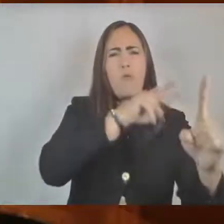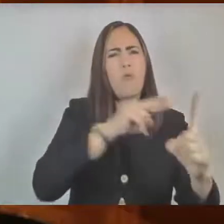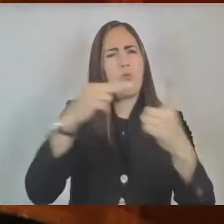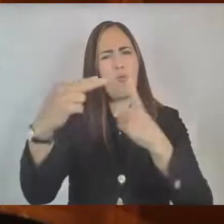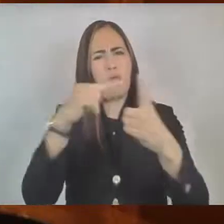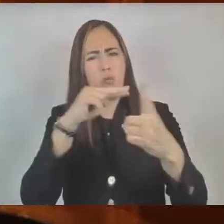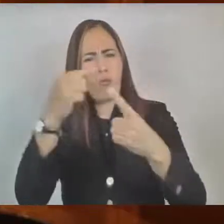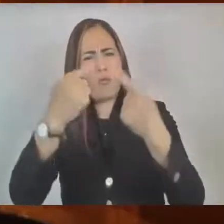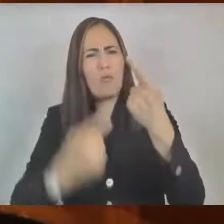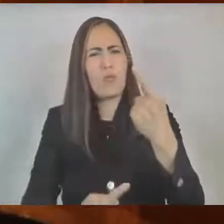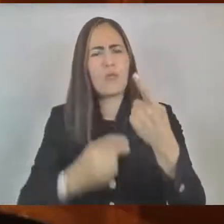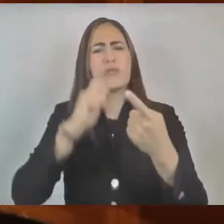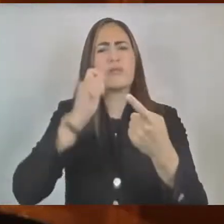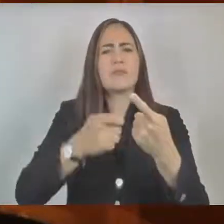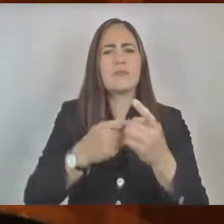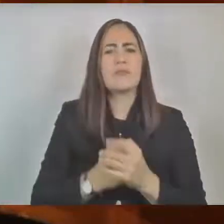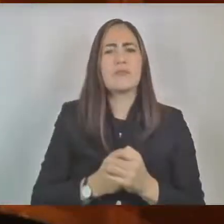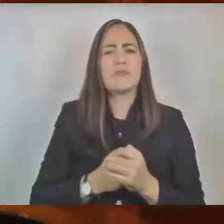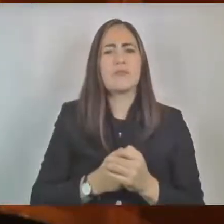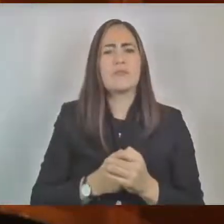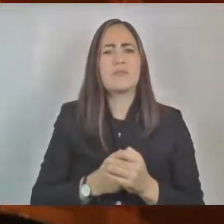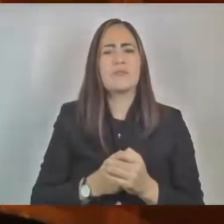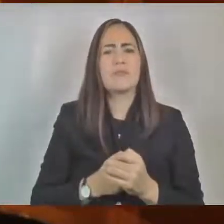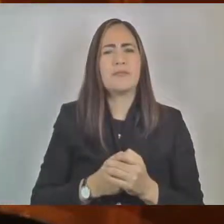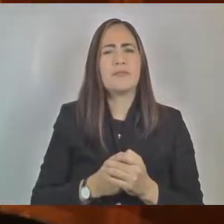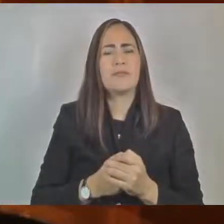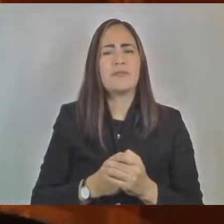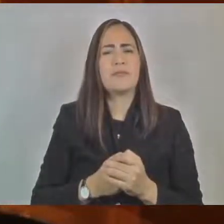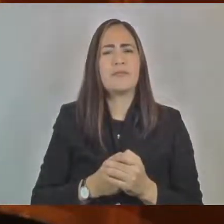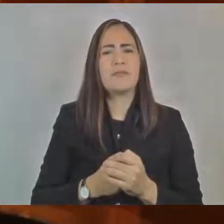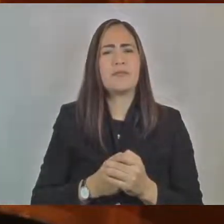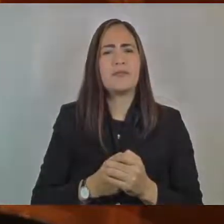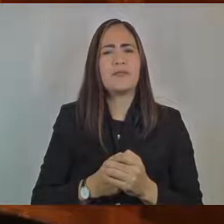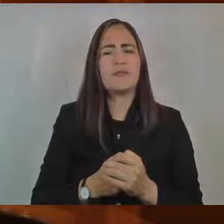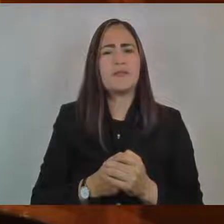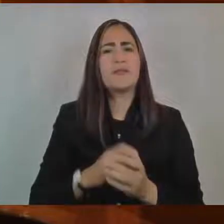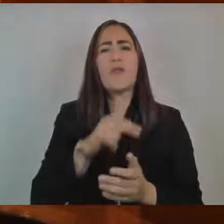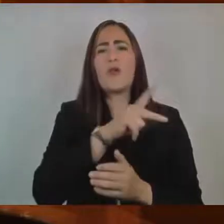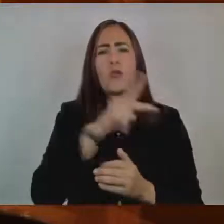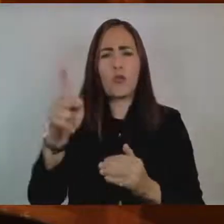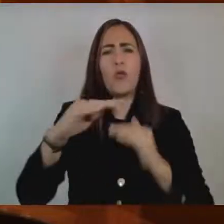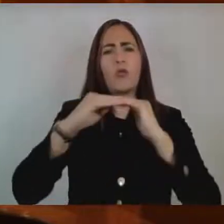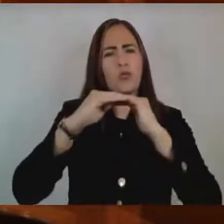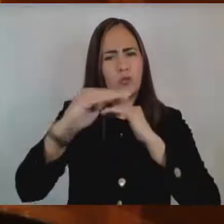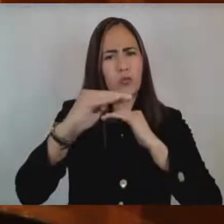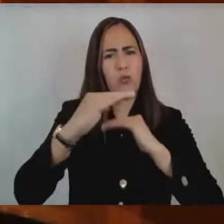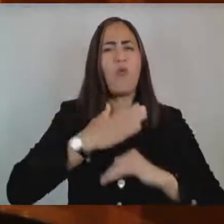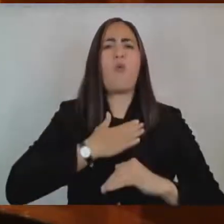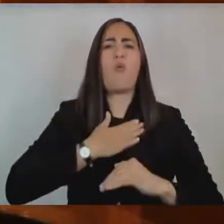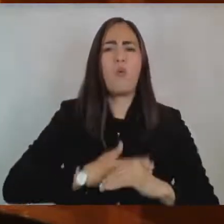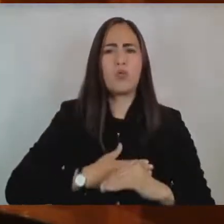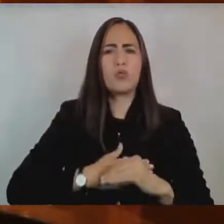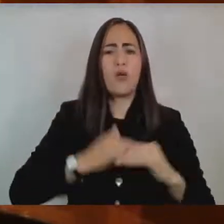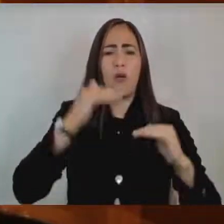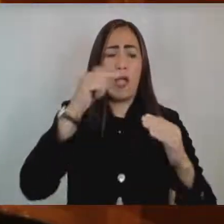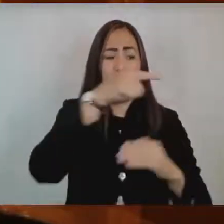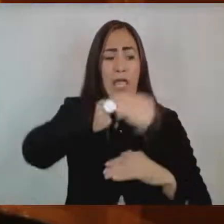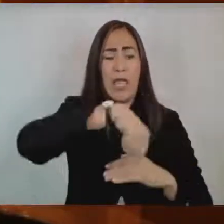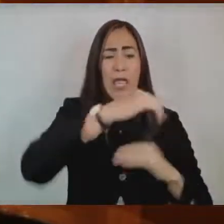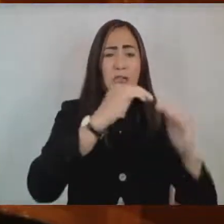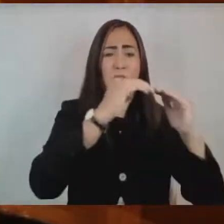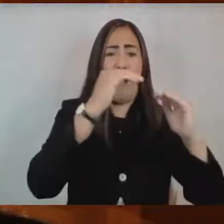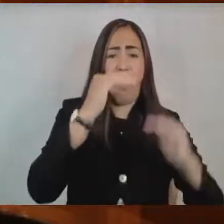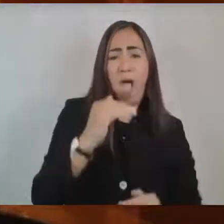la dimensión redistributiva, o sea, una igualdad justa para afrontar las